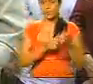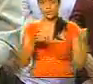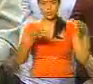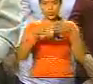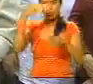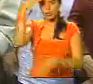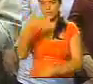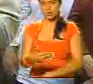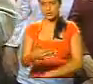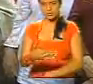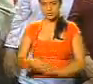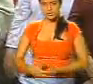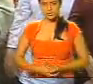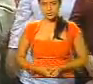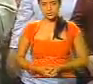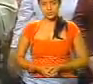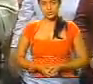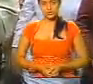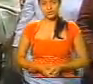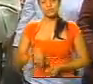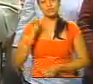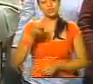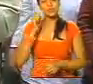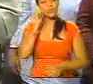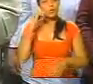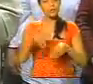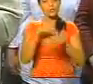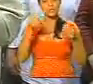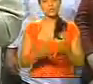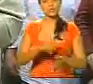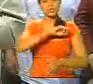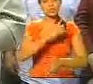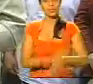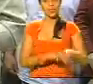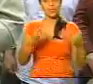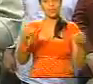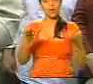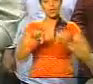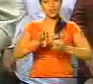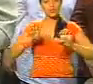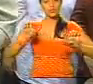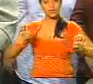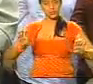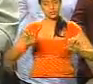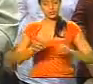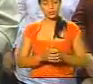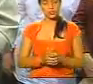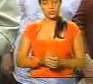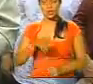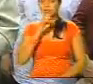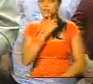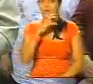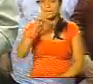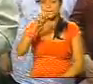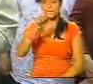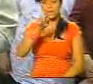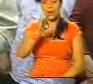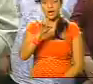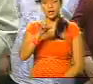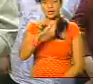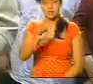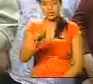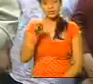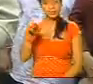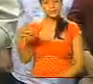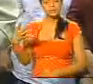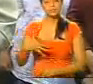militar, igualmente a la ministra del Poder Popular para la Educación, Marianne Hanson, a quien a